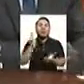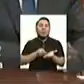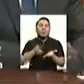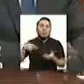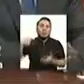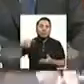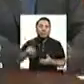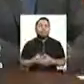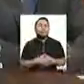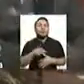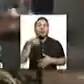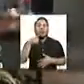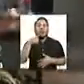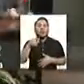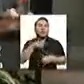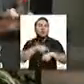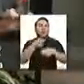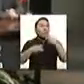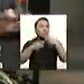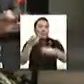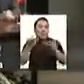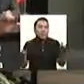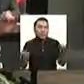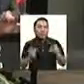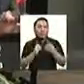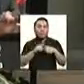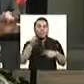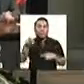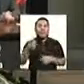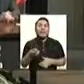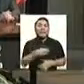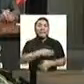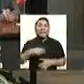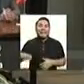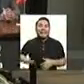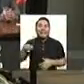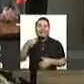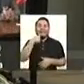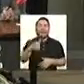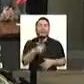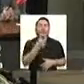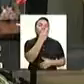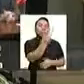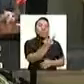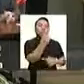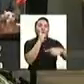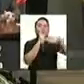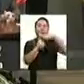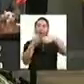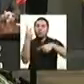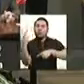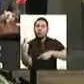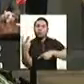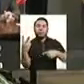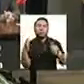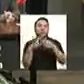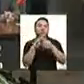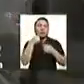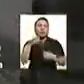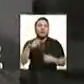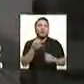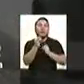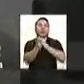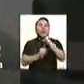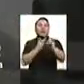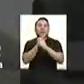mundo convulso, complicado. El ministro Luna señaló que el 2+2 marca un hito con proyección